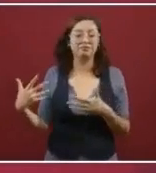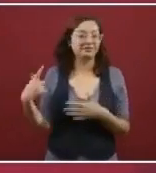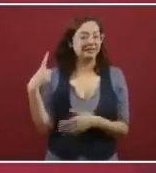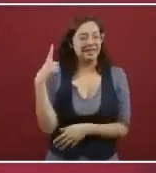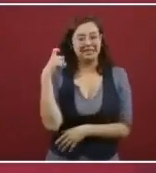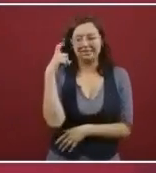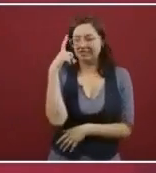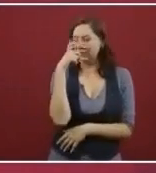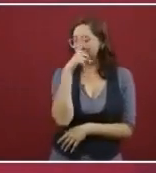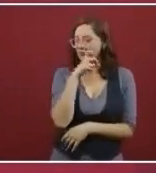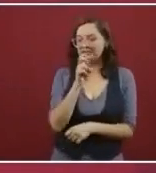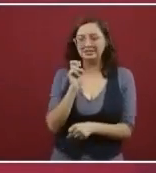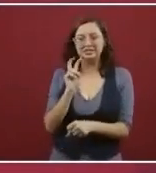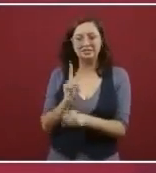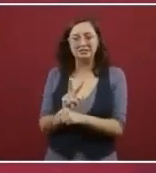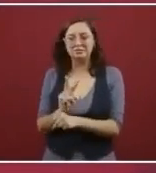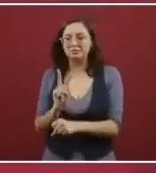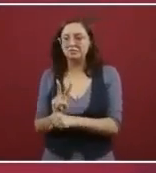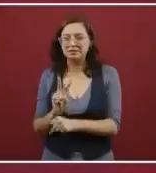difícil de vigilar.